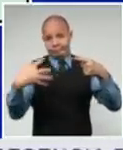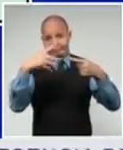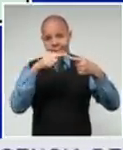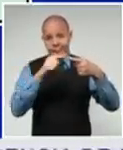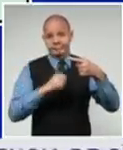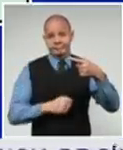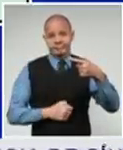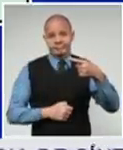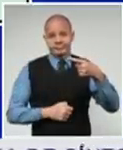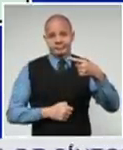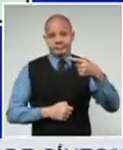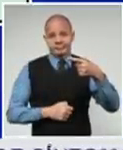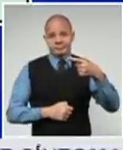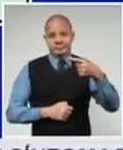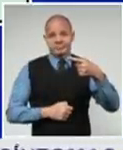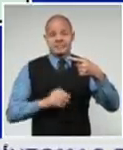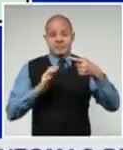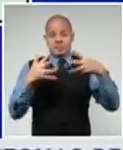más de